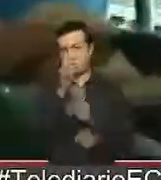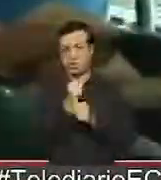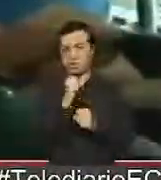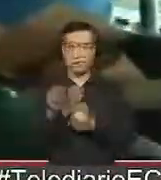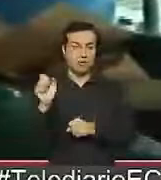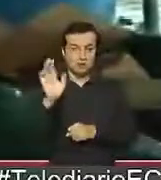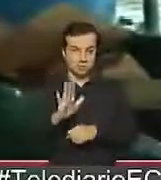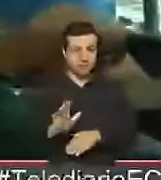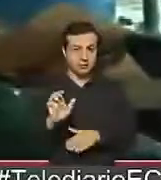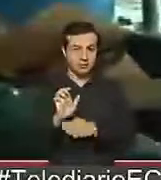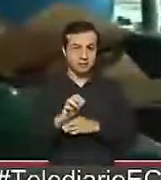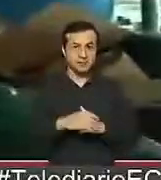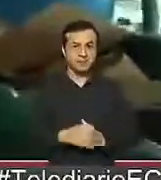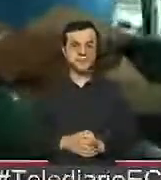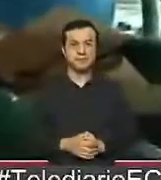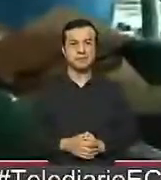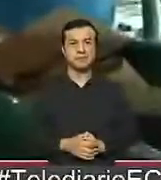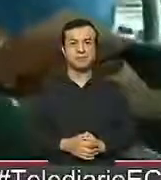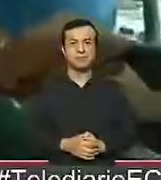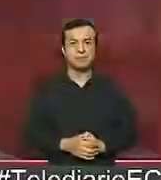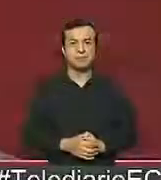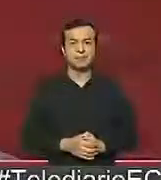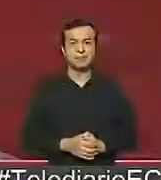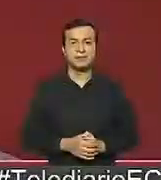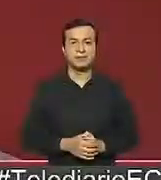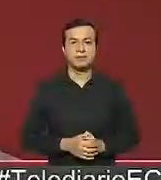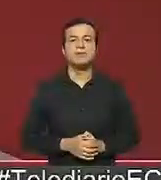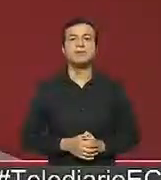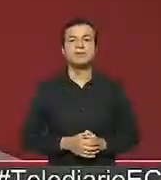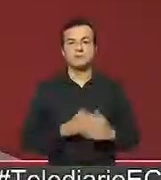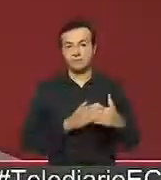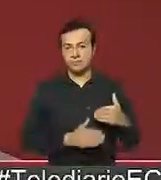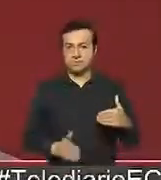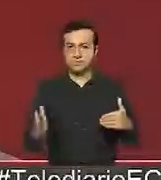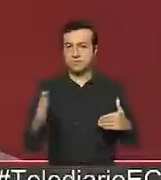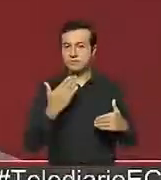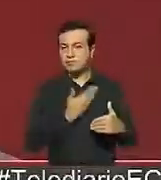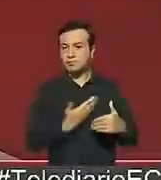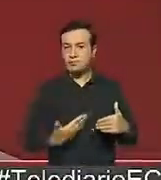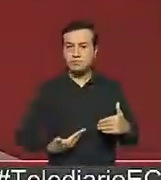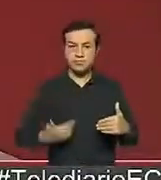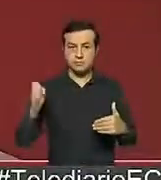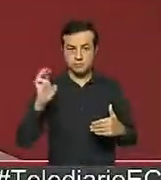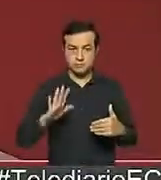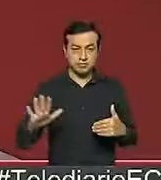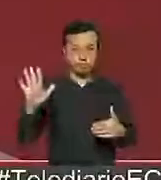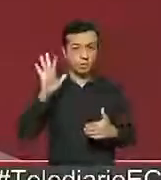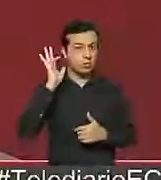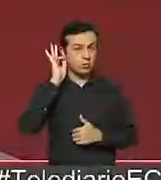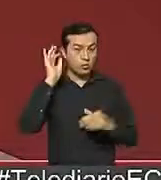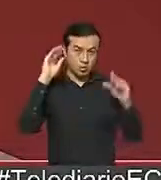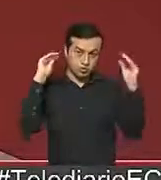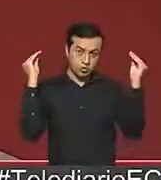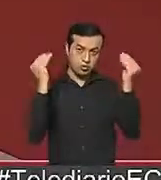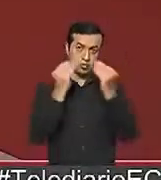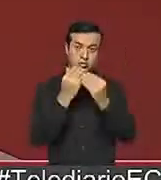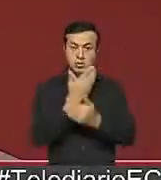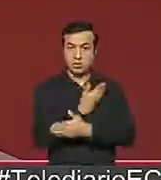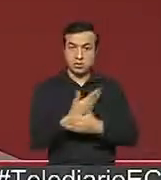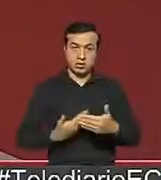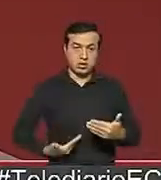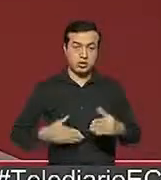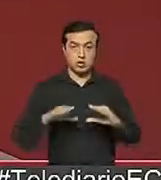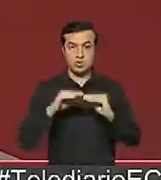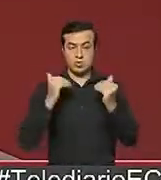Ecuador. Verónica Rivadeneira, Medios Públicos. Durante la gira presidencial por Europa, Rocío González de Moreno, presidenta del